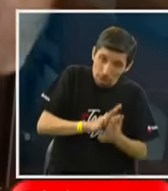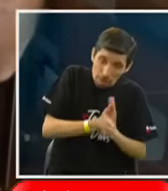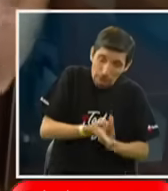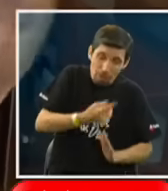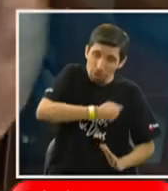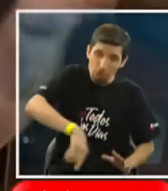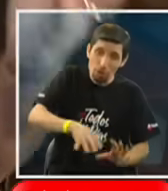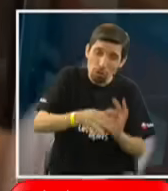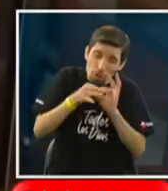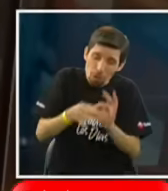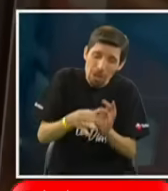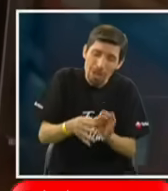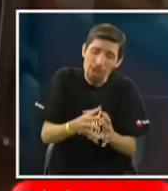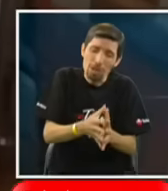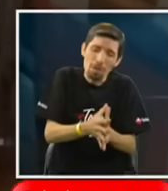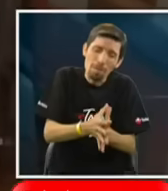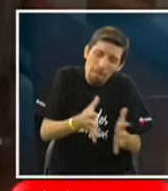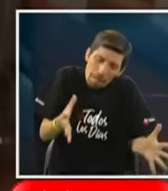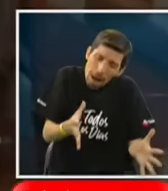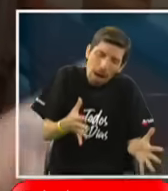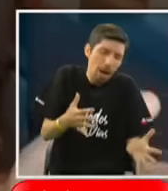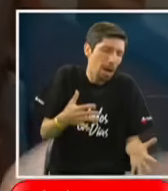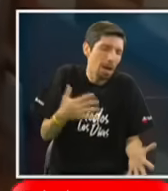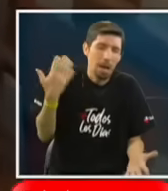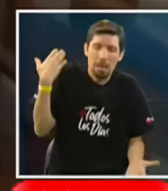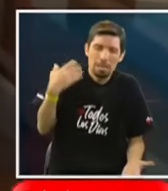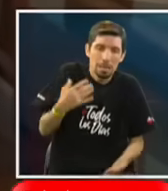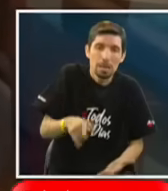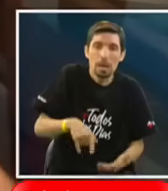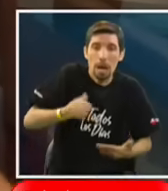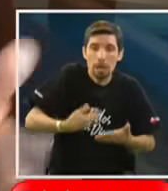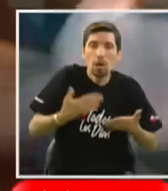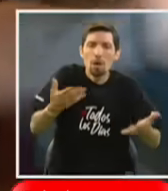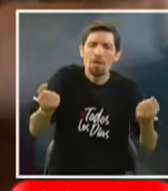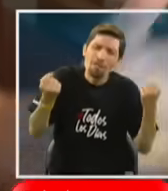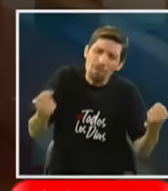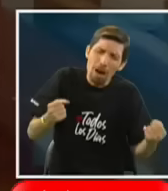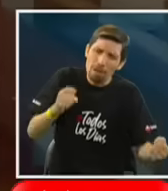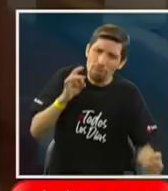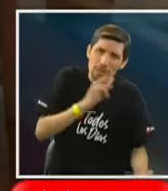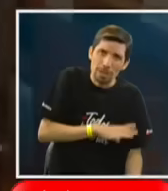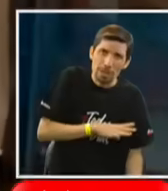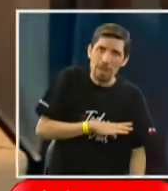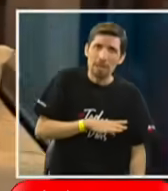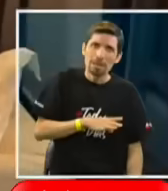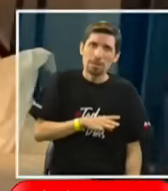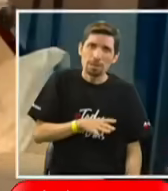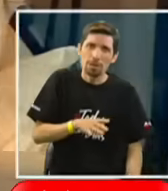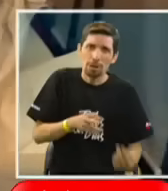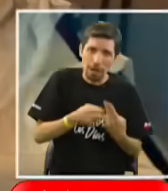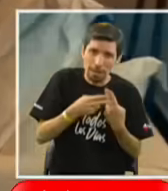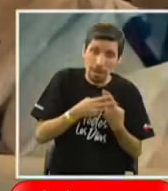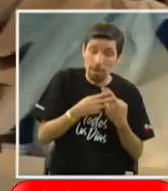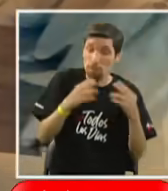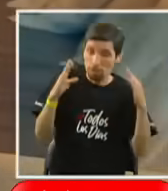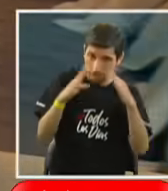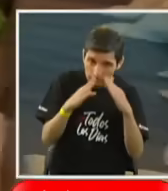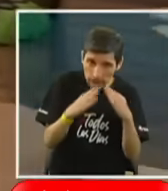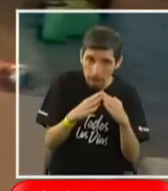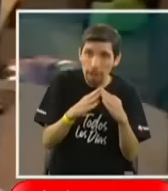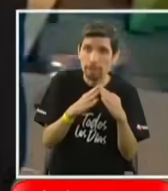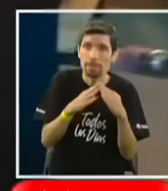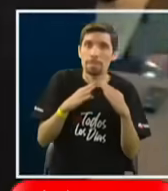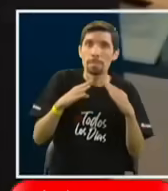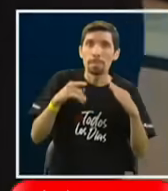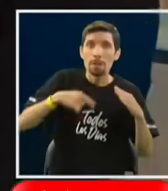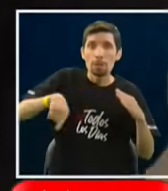estar más unidos que nunca. Vamos, chilenos, acá haciendo la Teletón desde la casa. Estamos